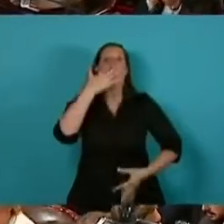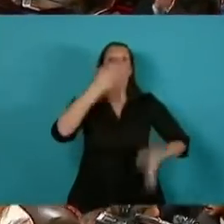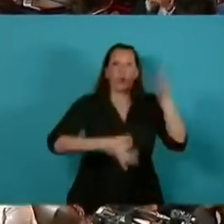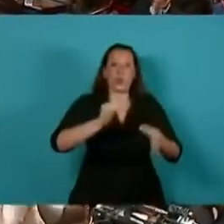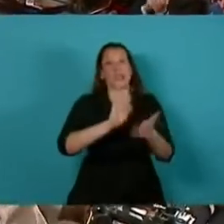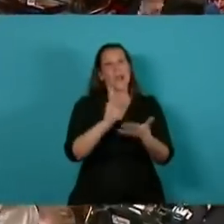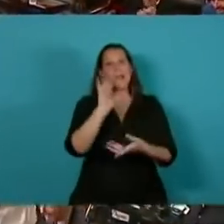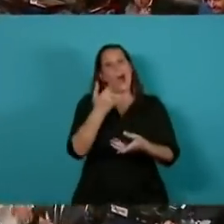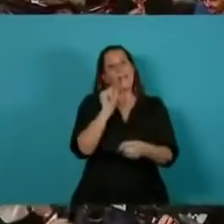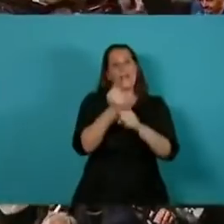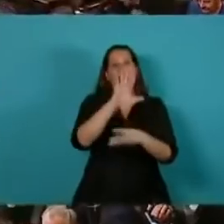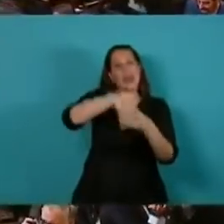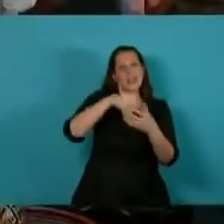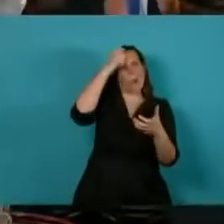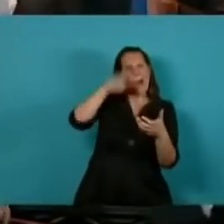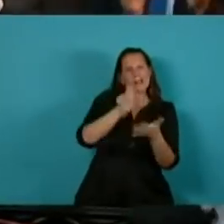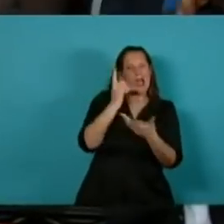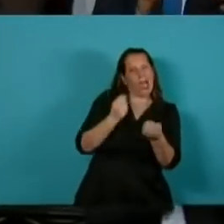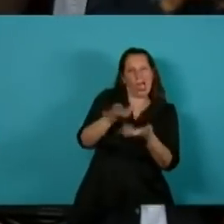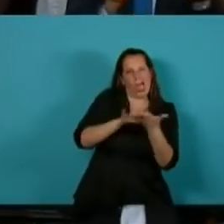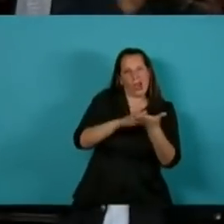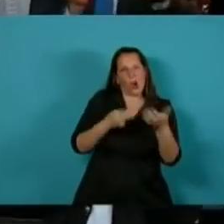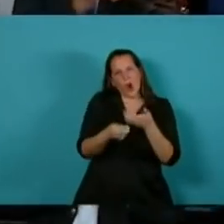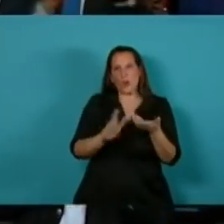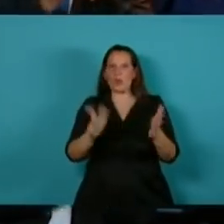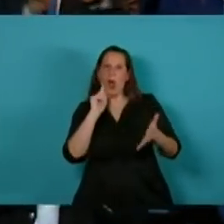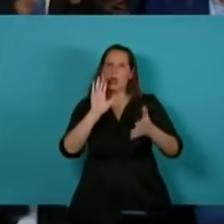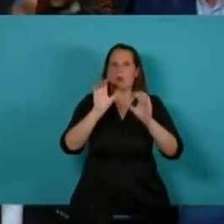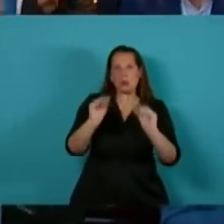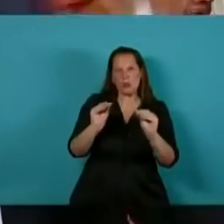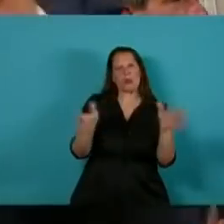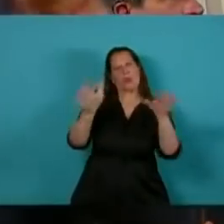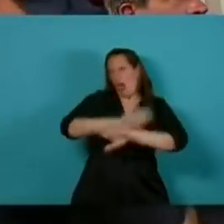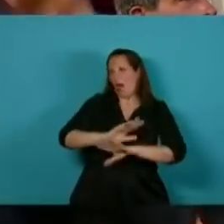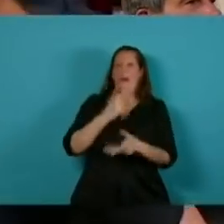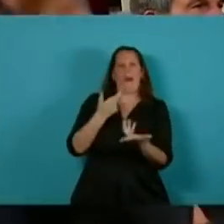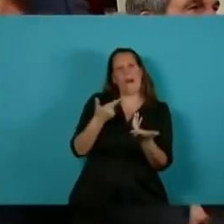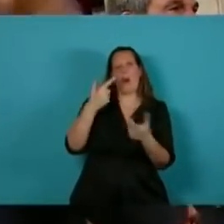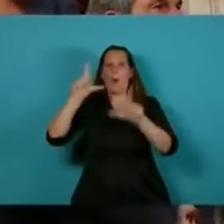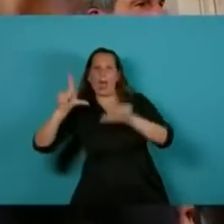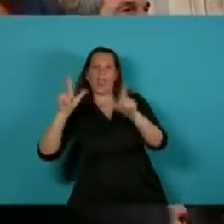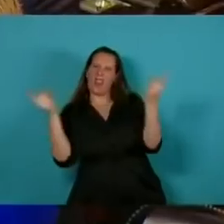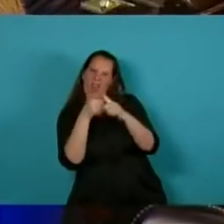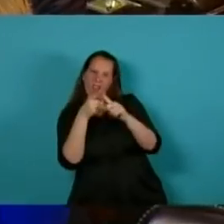por operadores judiciales, por procedimientos oscuros y por linchamientos mediáticos.